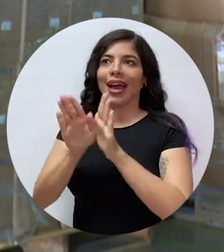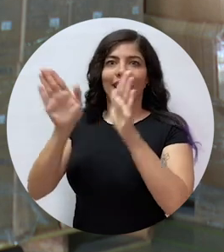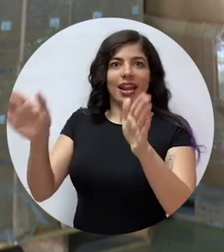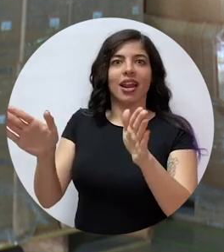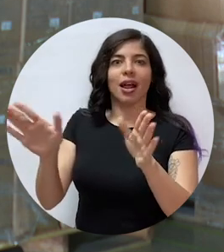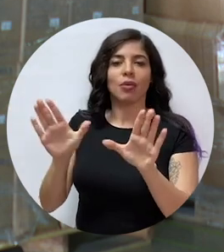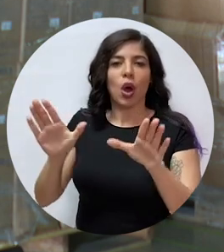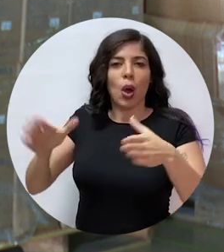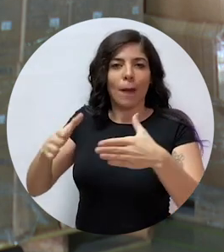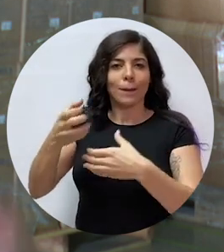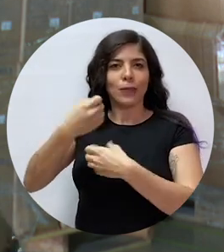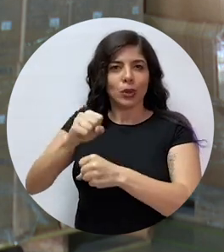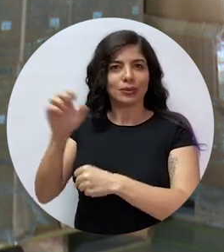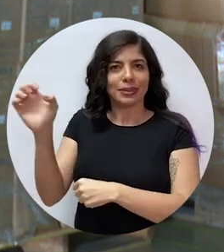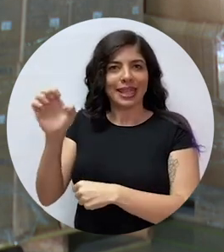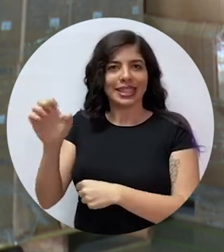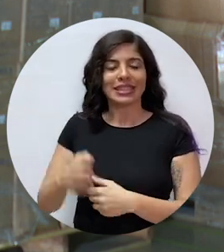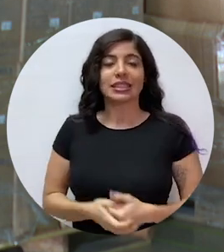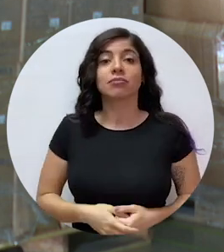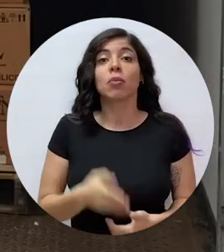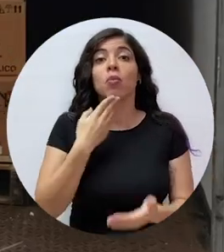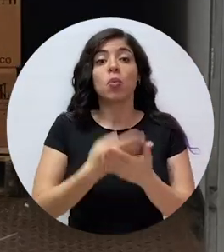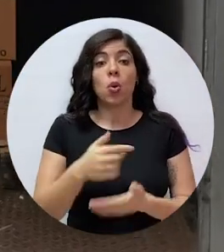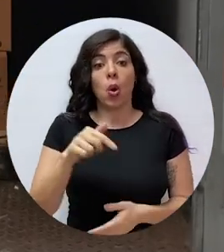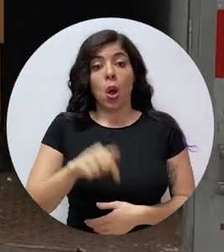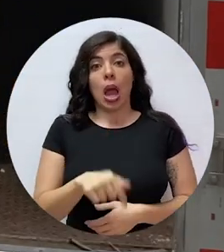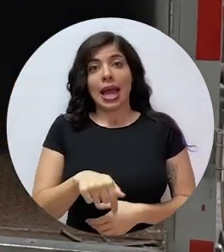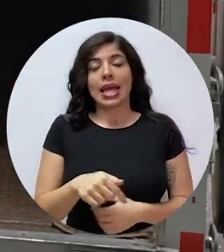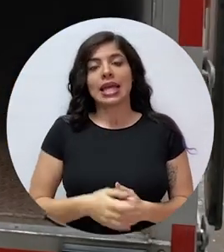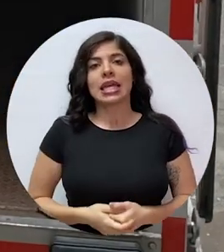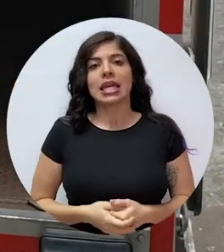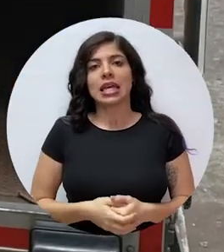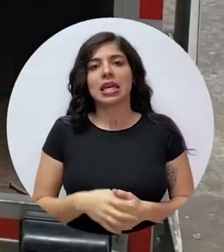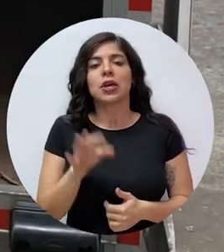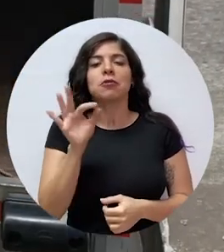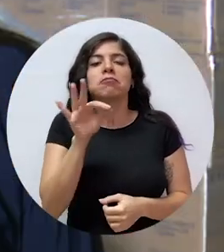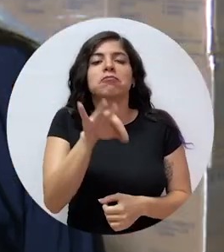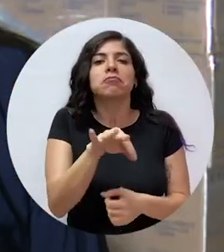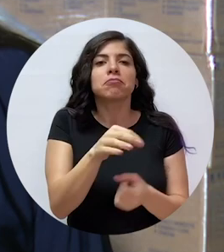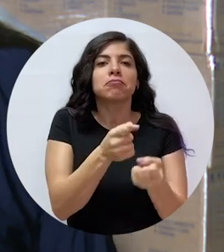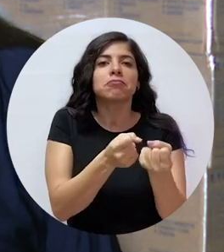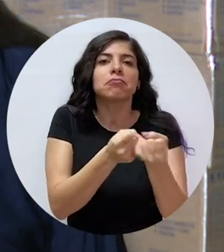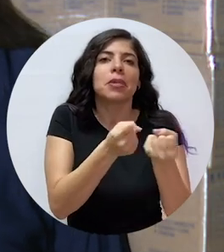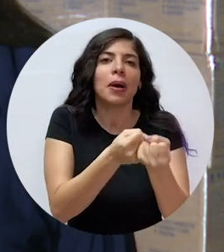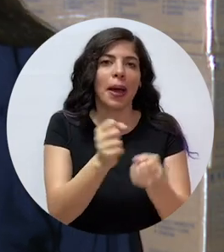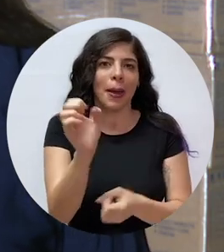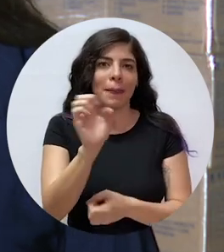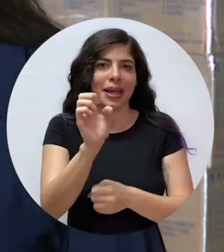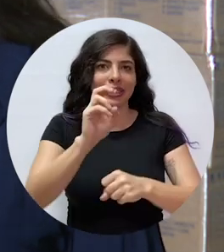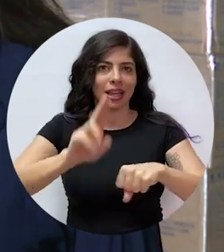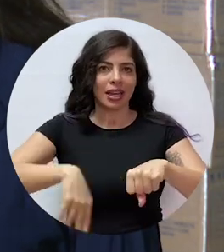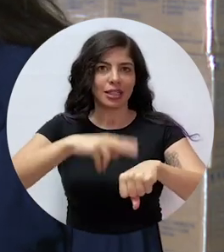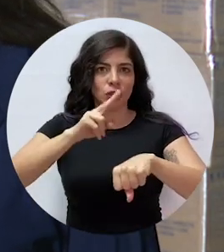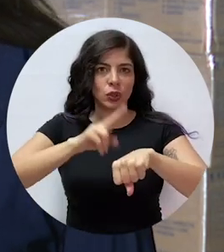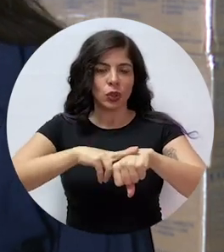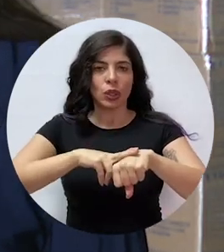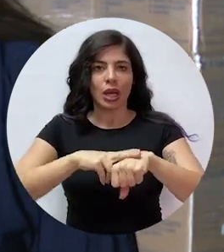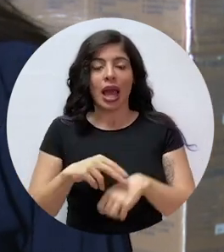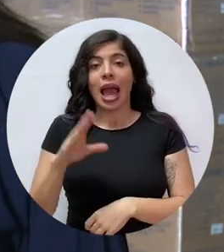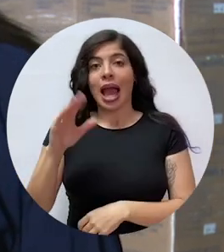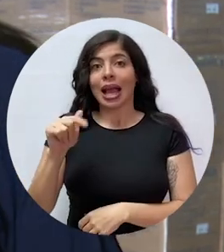y a la comunidad en sí, ¿verdad? Al Comité Municipal de Emergencias. Bueno, aquí estamos poniendo un granito de arena a la emergencia